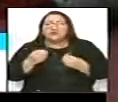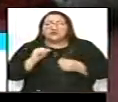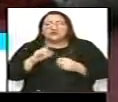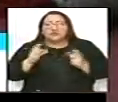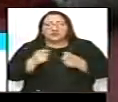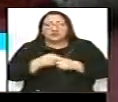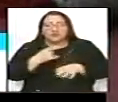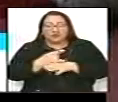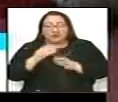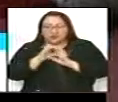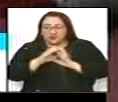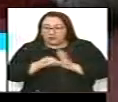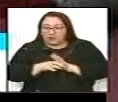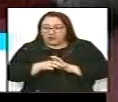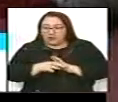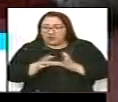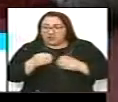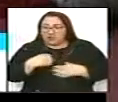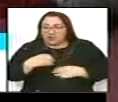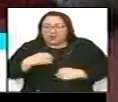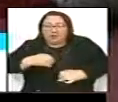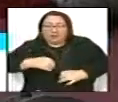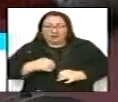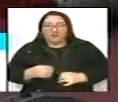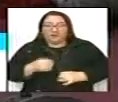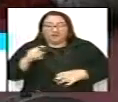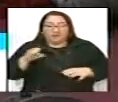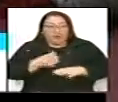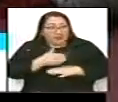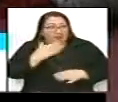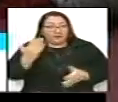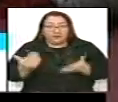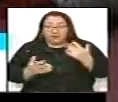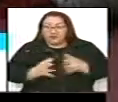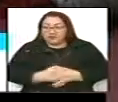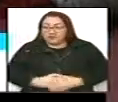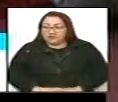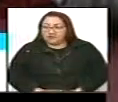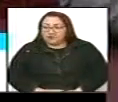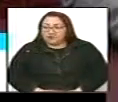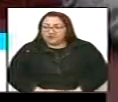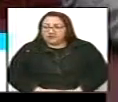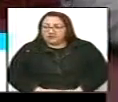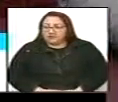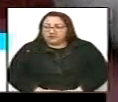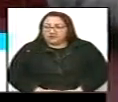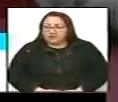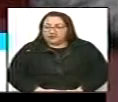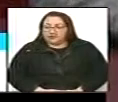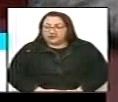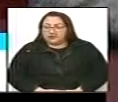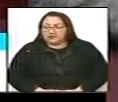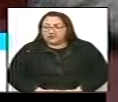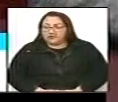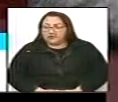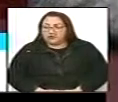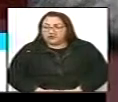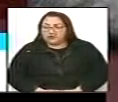subcomisión de acusaciones constitucionales reconoce que hubo deslacrado, ¿cómo no se va a investigar